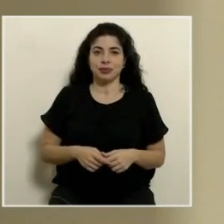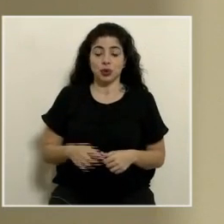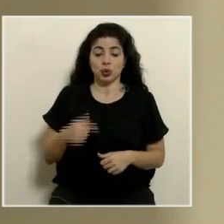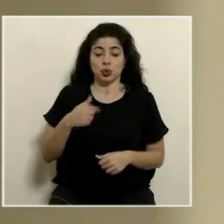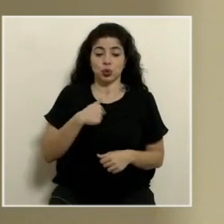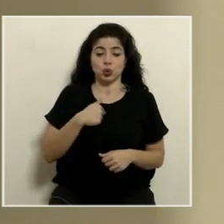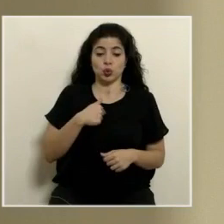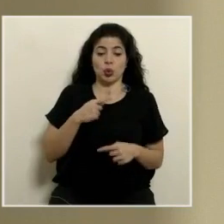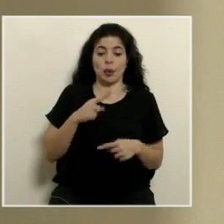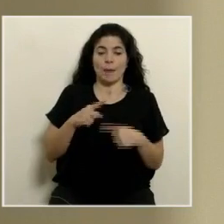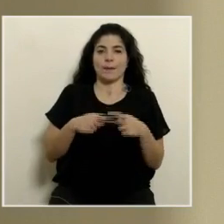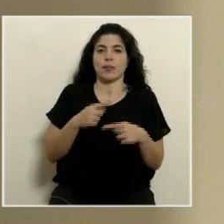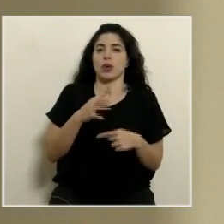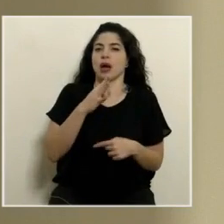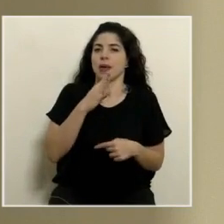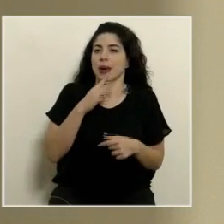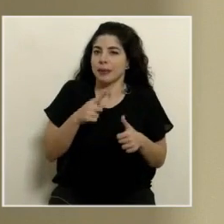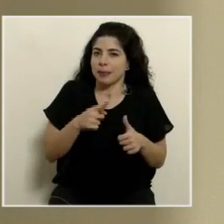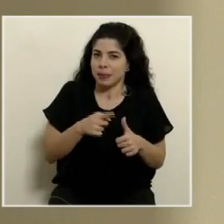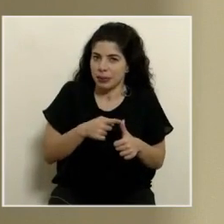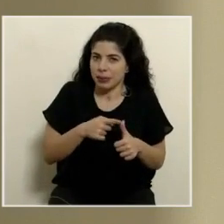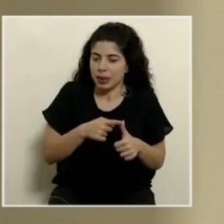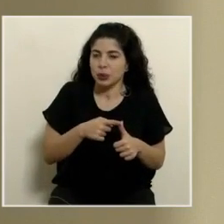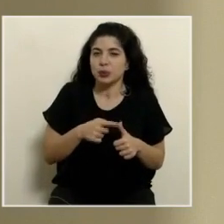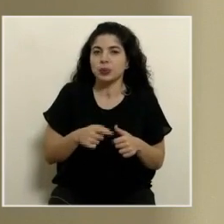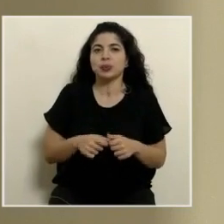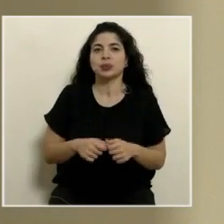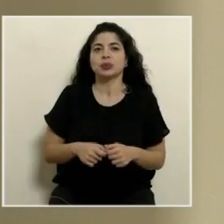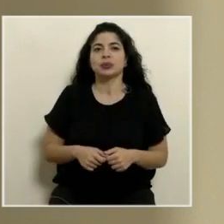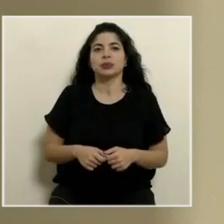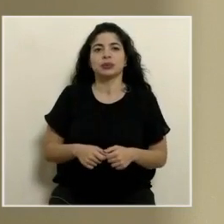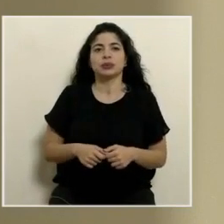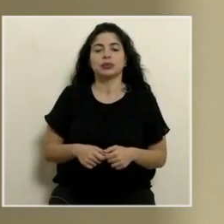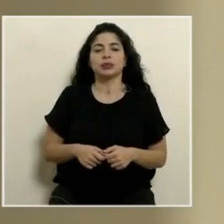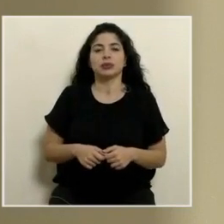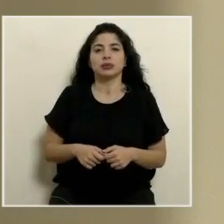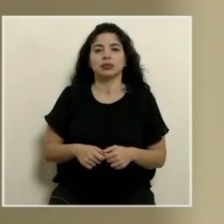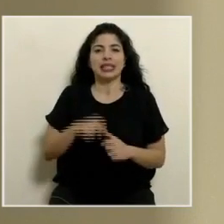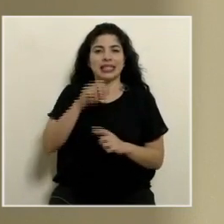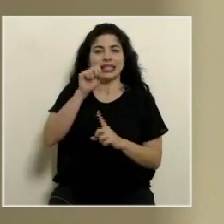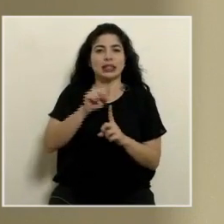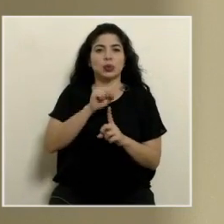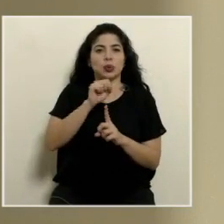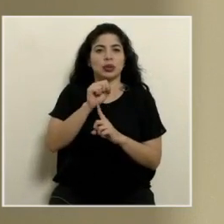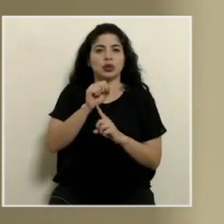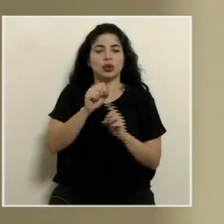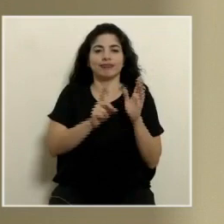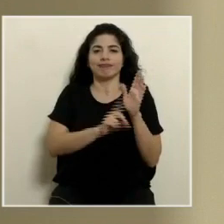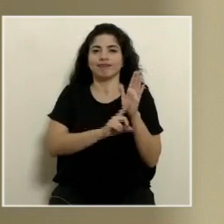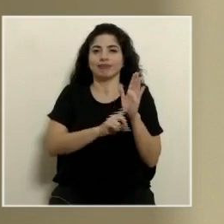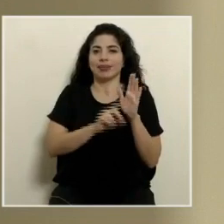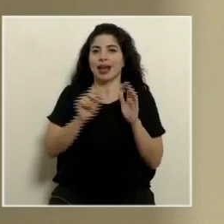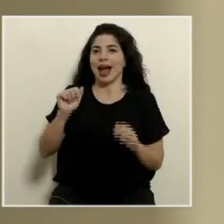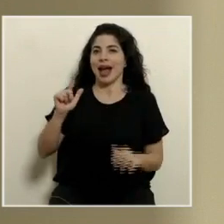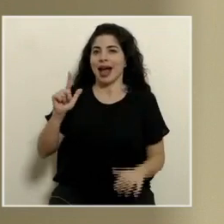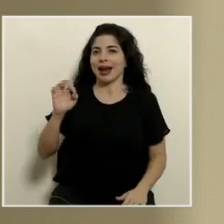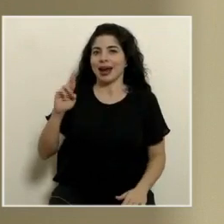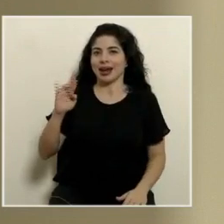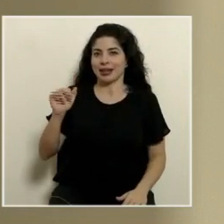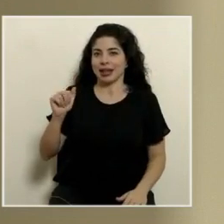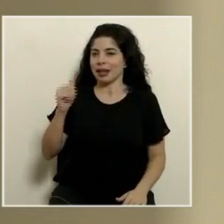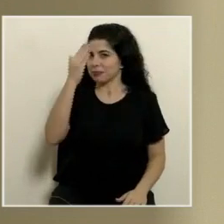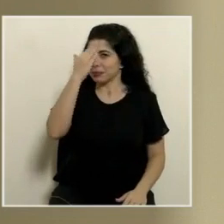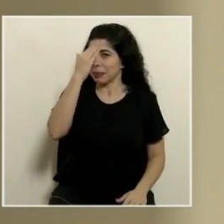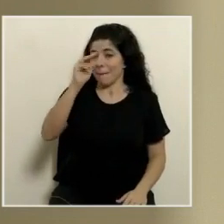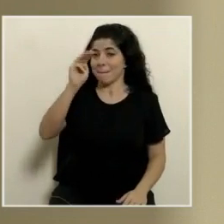Voy a referirme en primera instancia a la situación de alerta. Como es usual, los martes hacemos